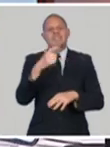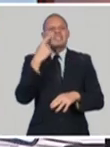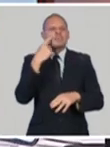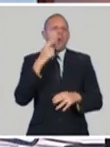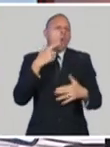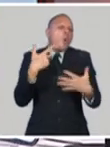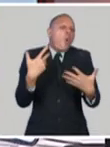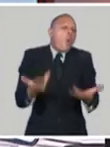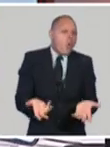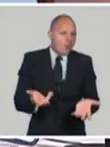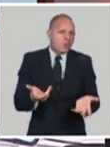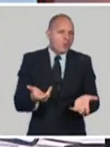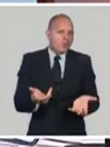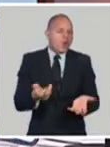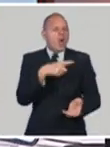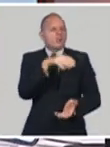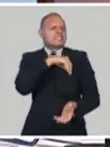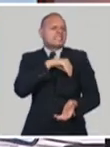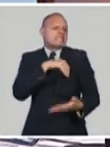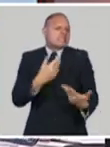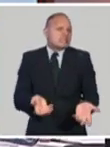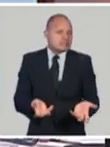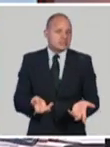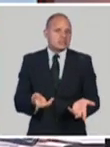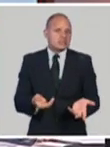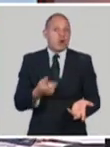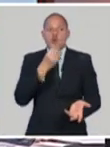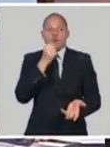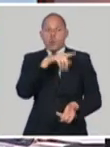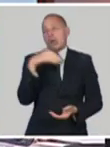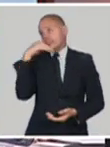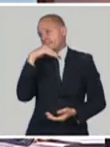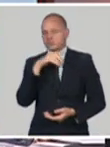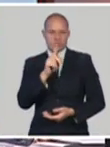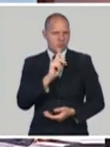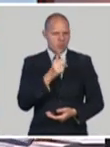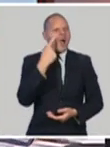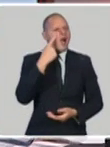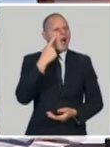importantes. Yo después en algún momento voy a poner algunos ejemplos.